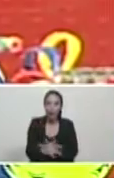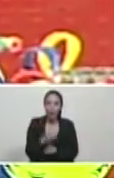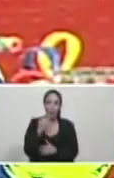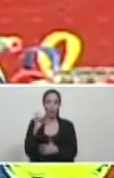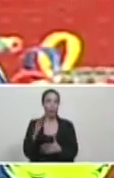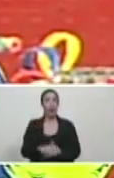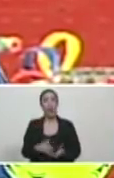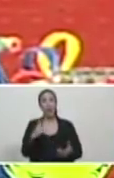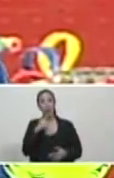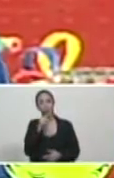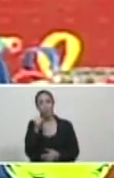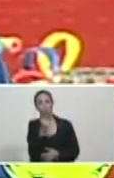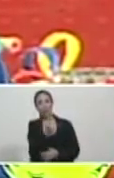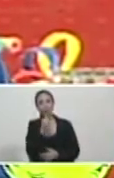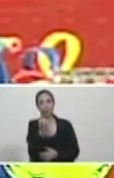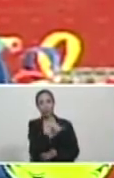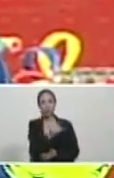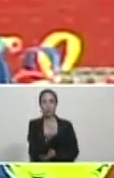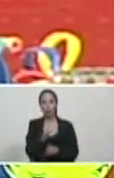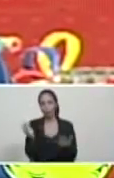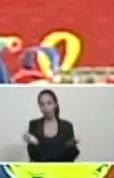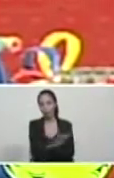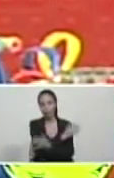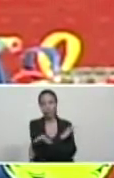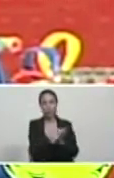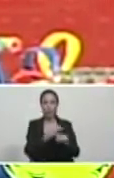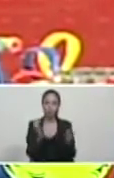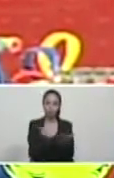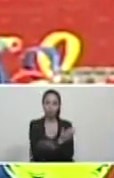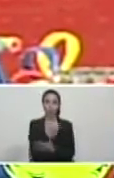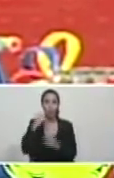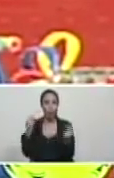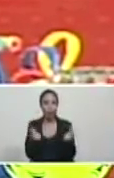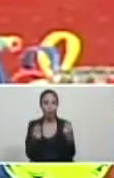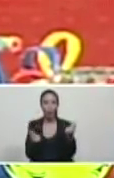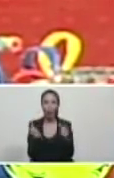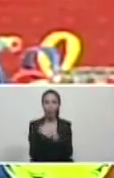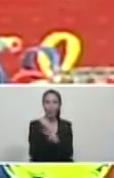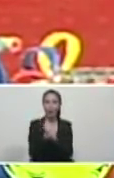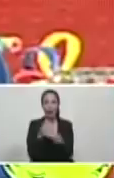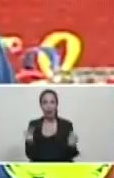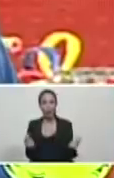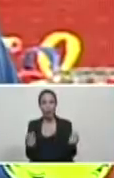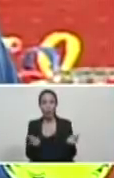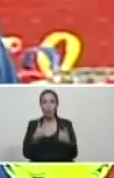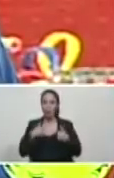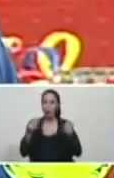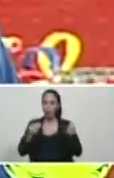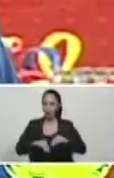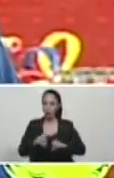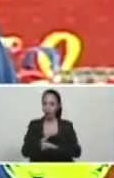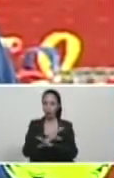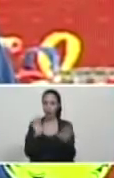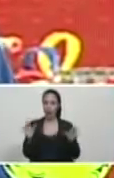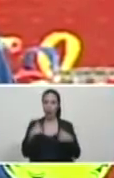en la denuncia, ¿no? Hay que pasar de la denuncia a la acción. Y yo estoy de acuerdo. Señora vicepresidenta, usted